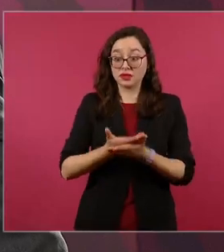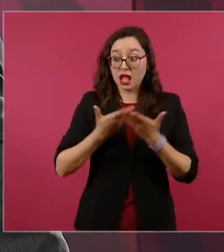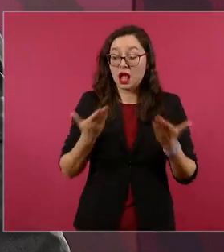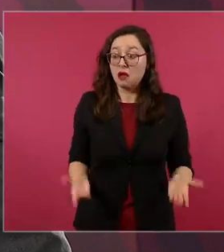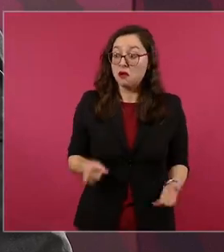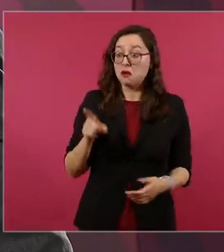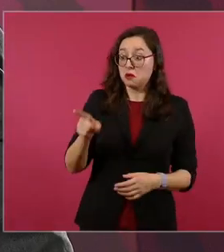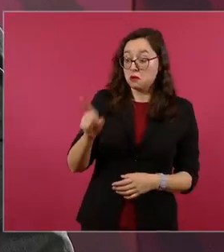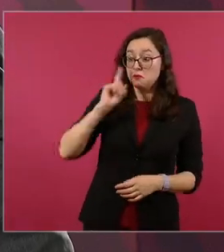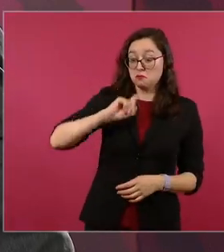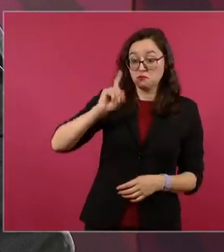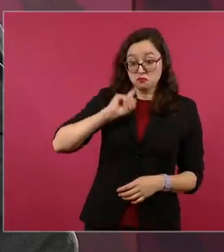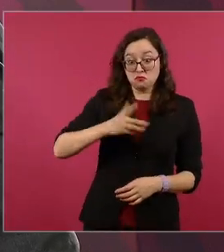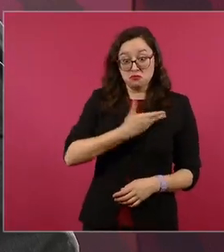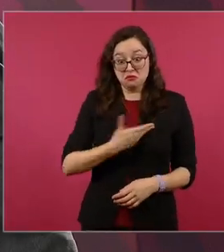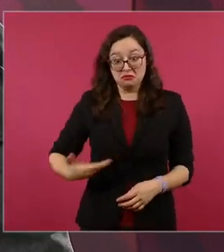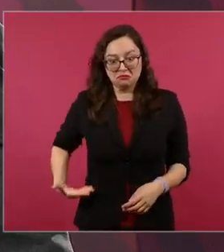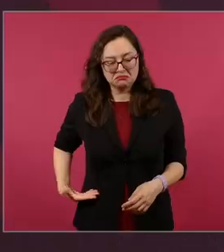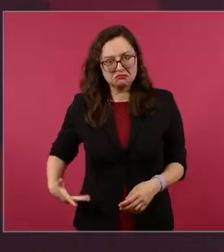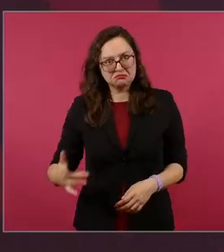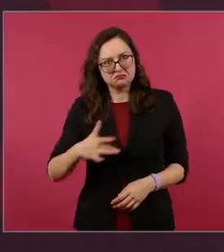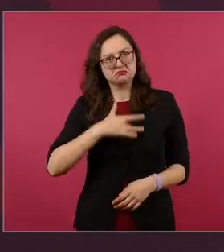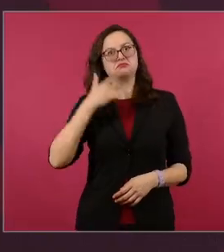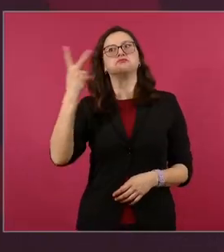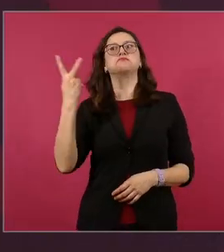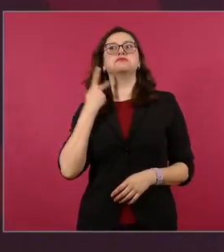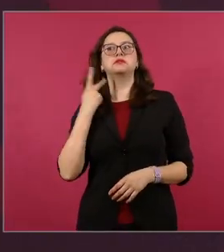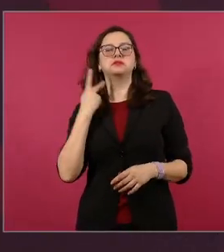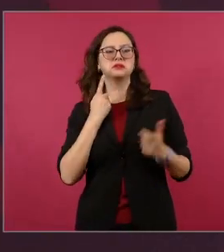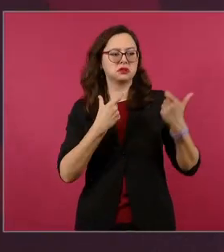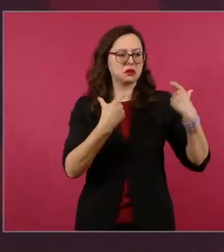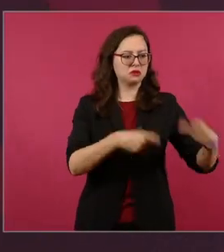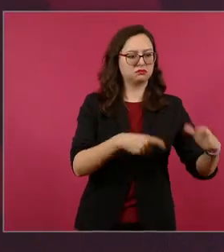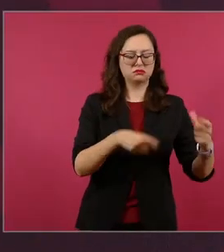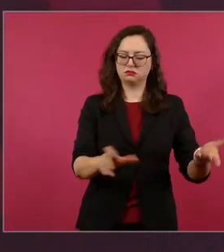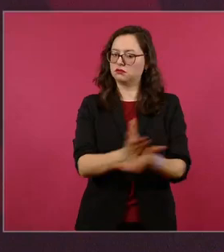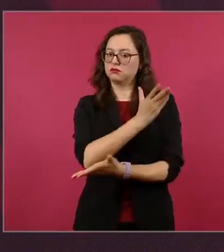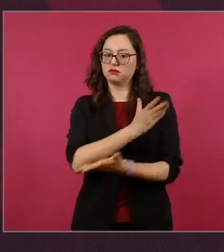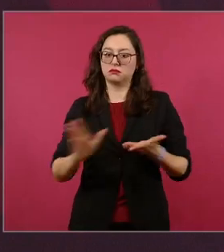separación, y es por el bien de todos,